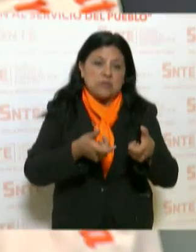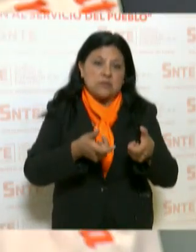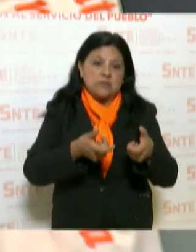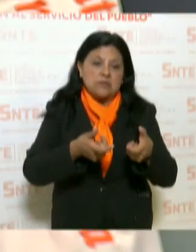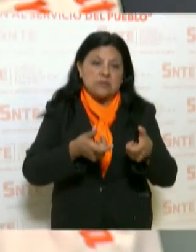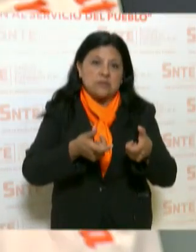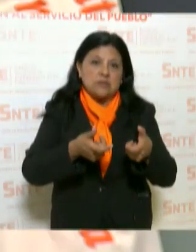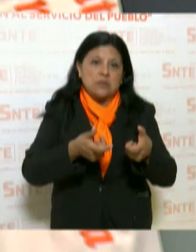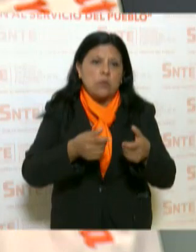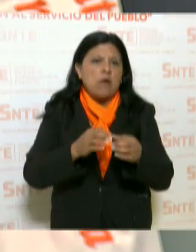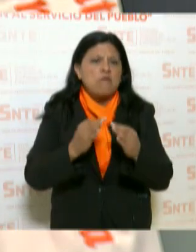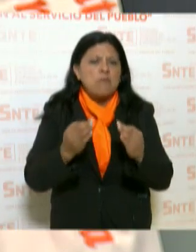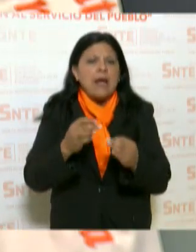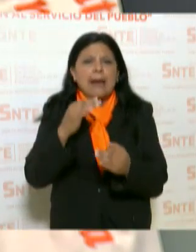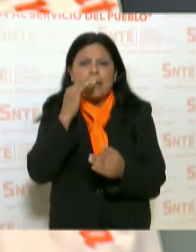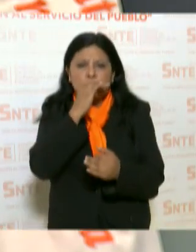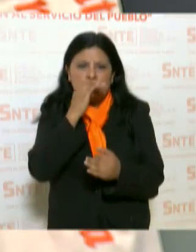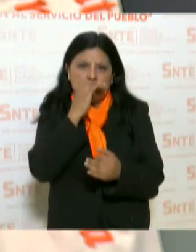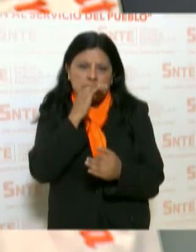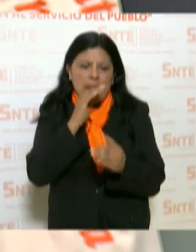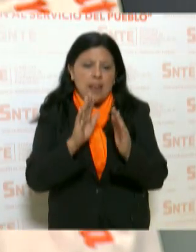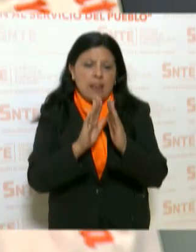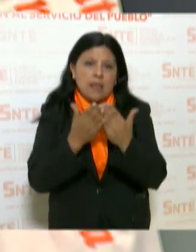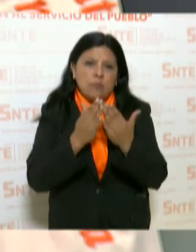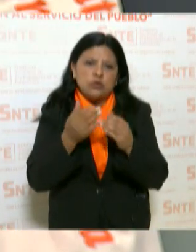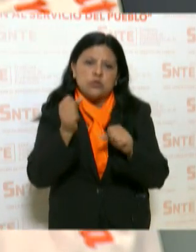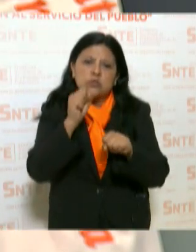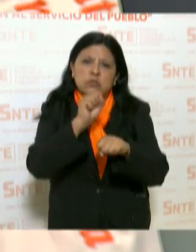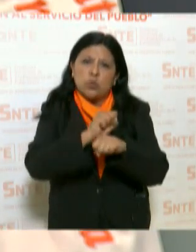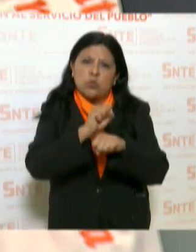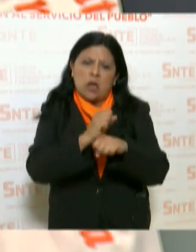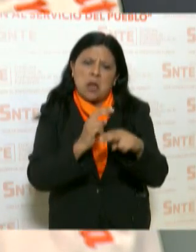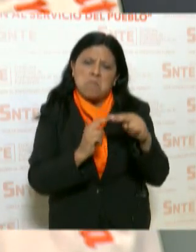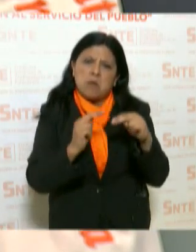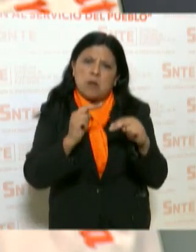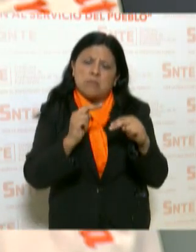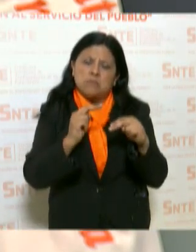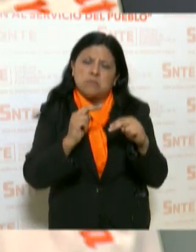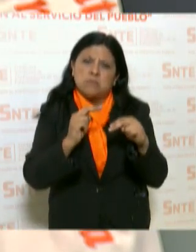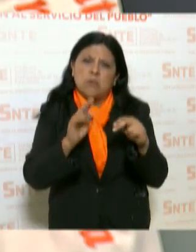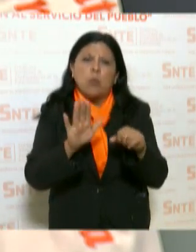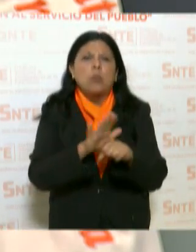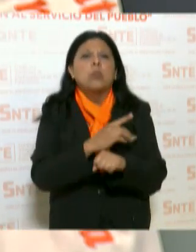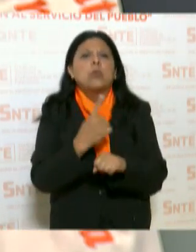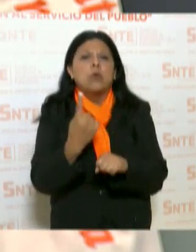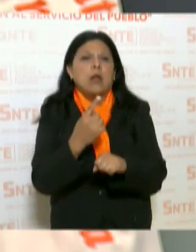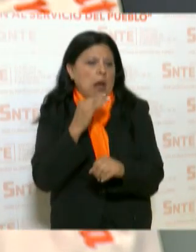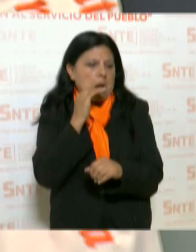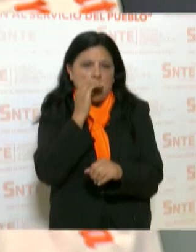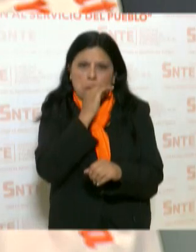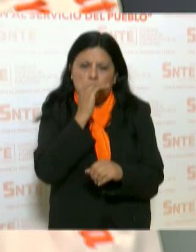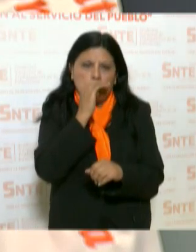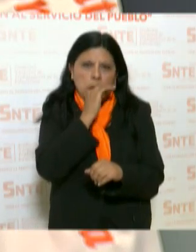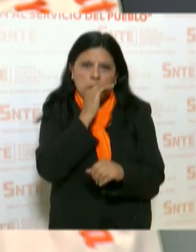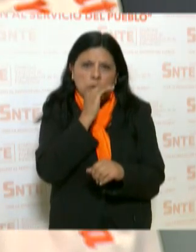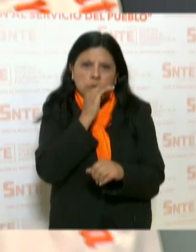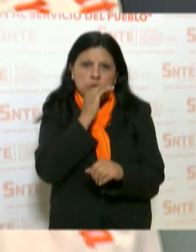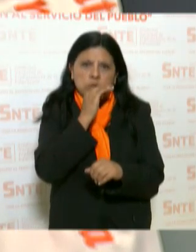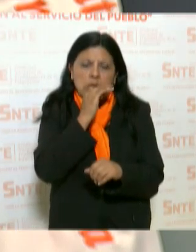de manera gratuita los libros de secundaria, porque era gratuito el libro de